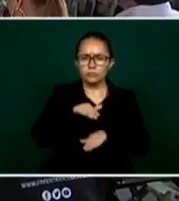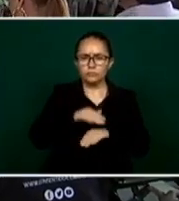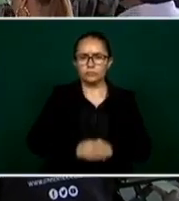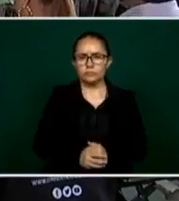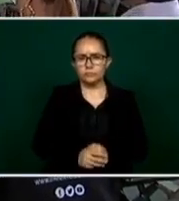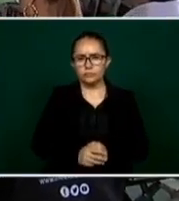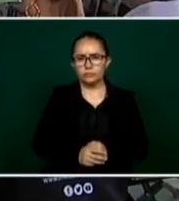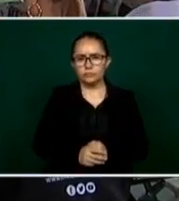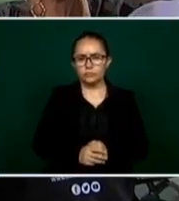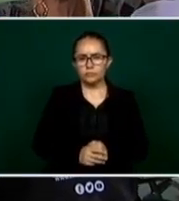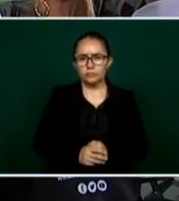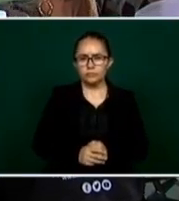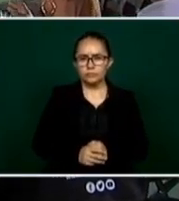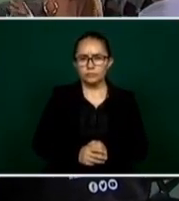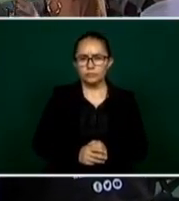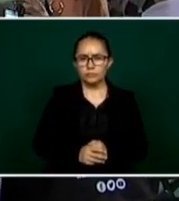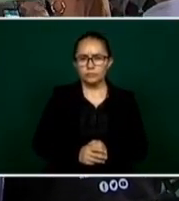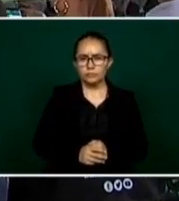sobre